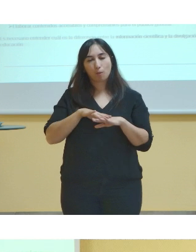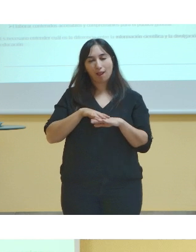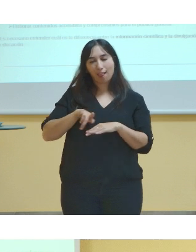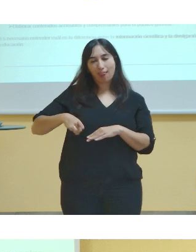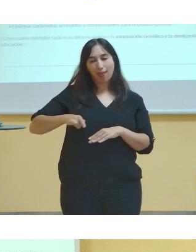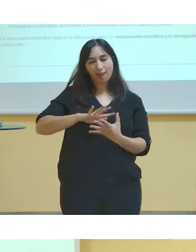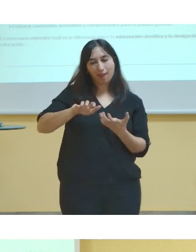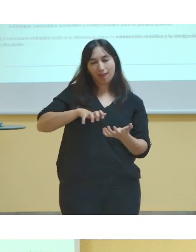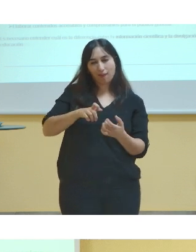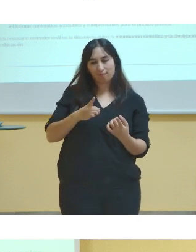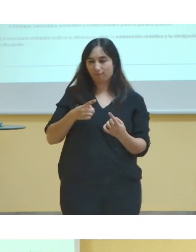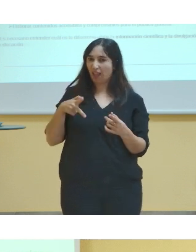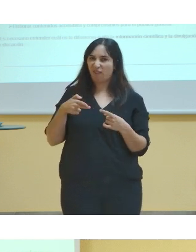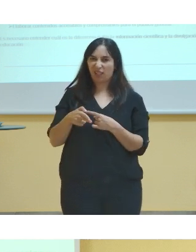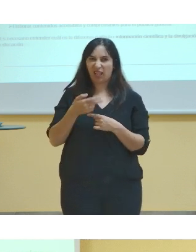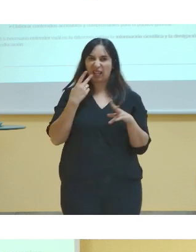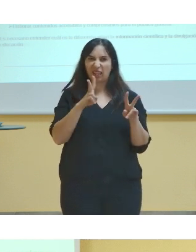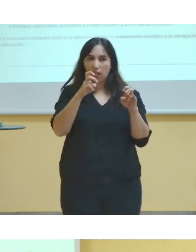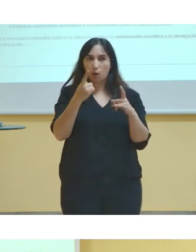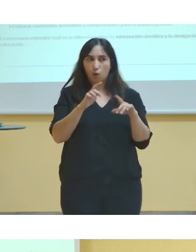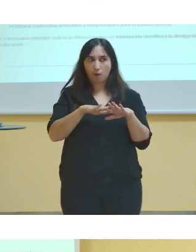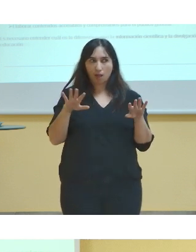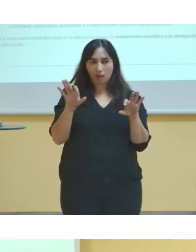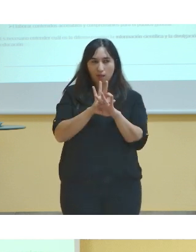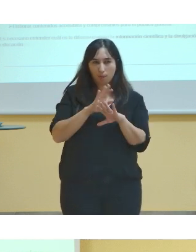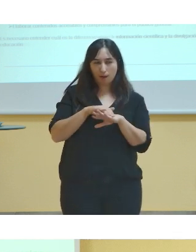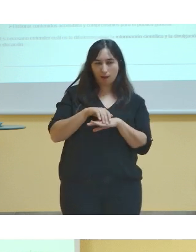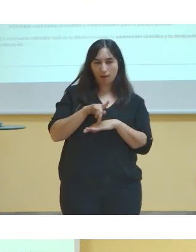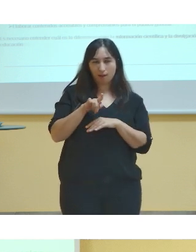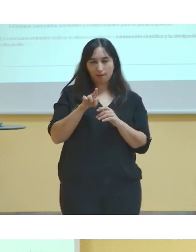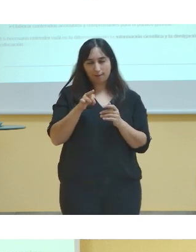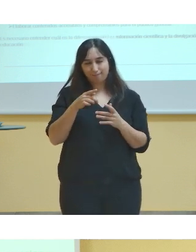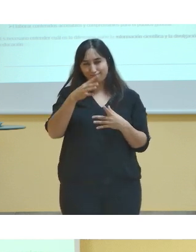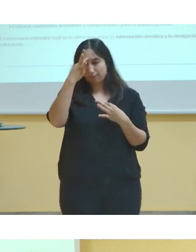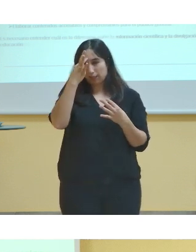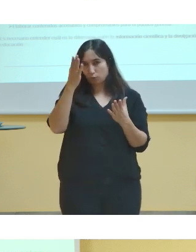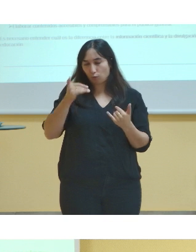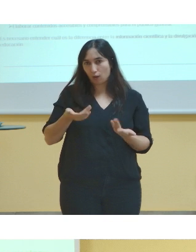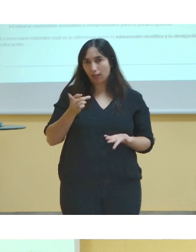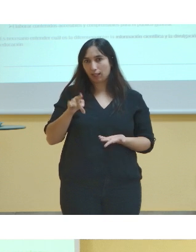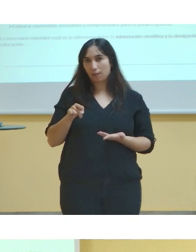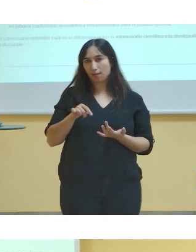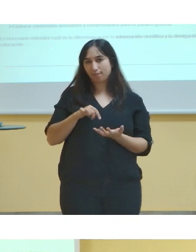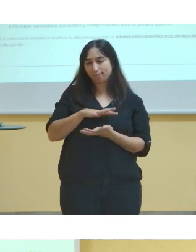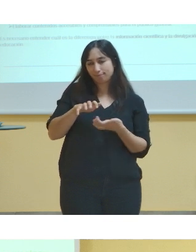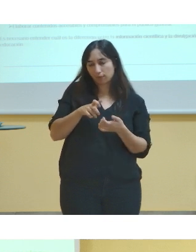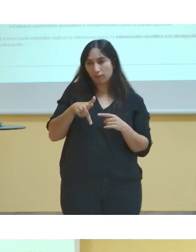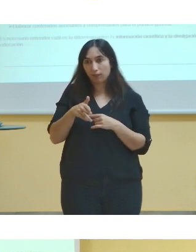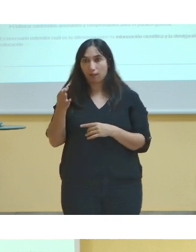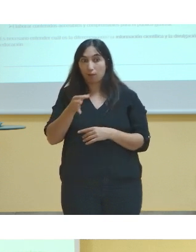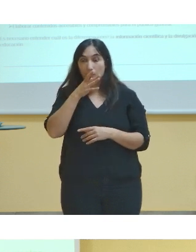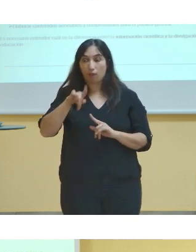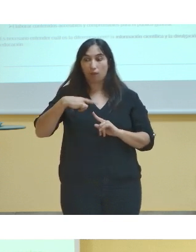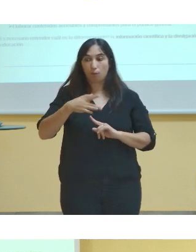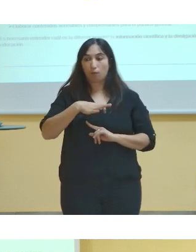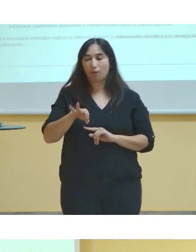estos grandes titulares que muchas veces confunden y que no son excesivamente precisos. Hay que evitar especulaciones que además pueden